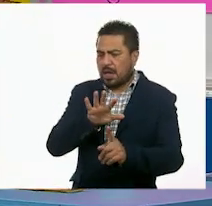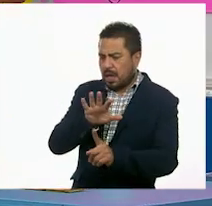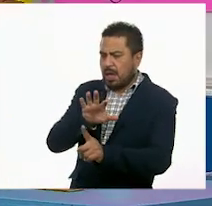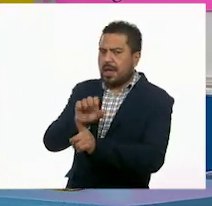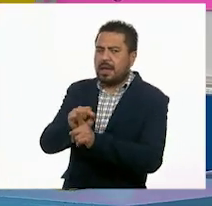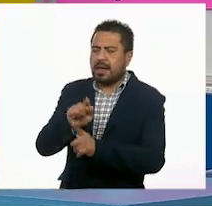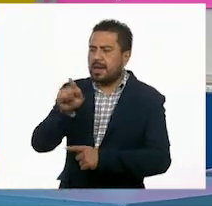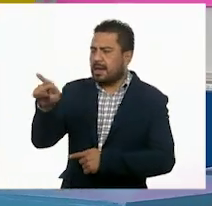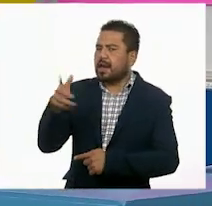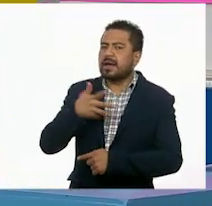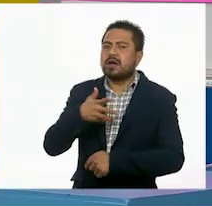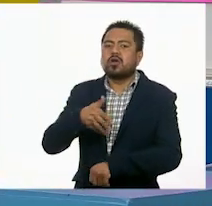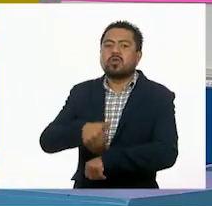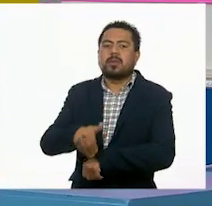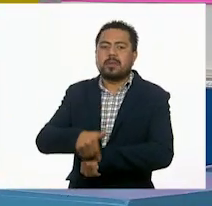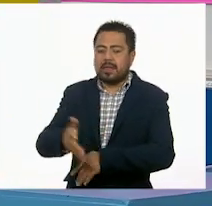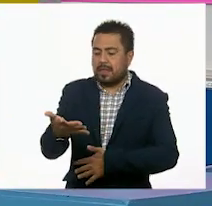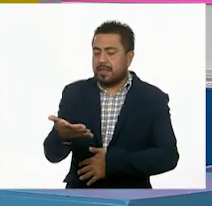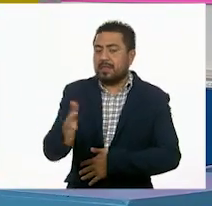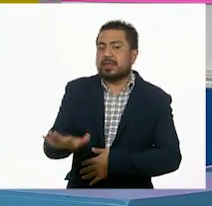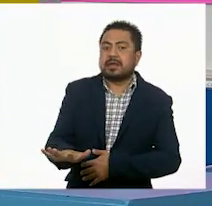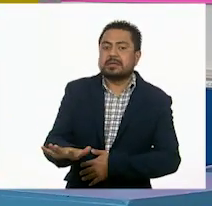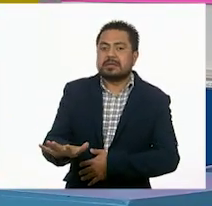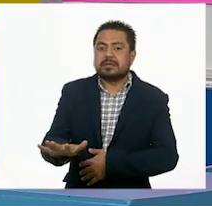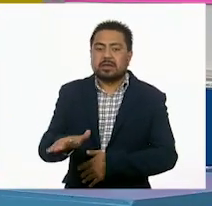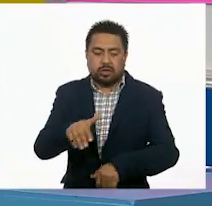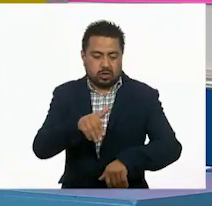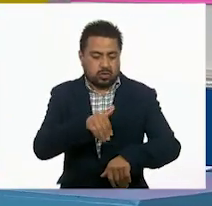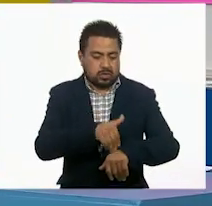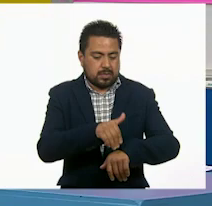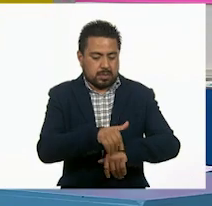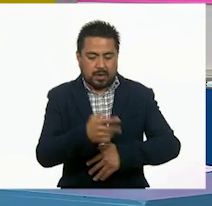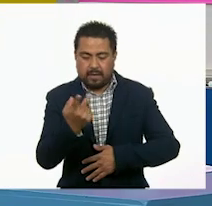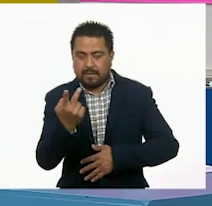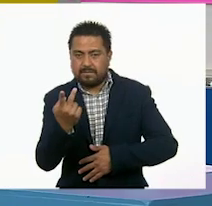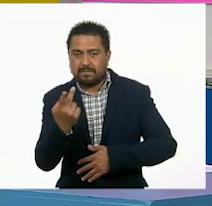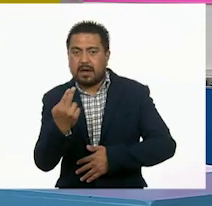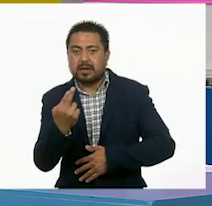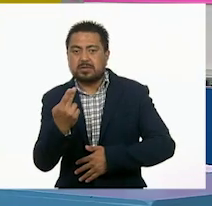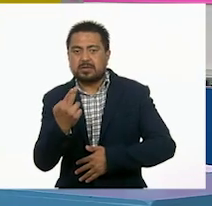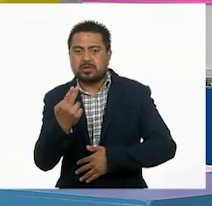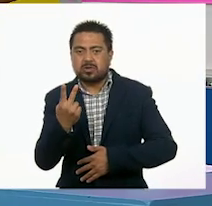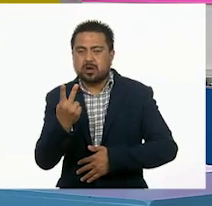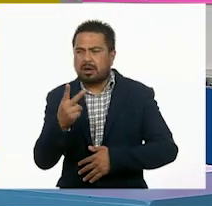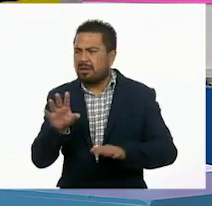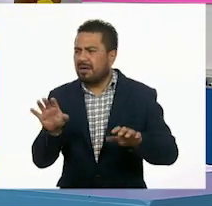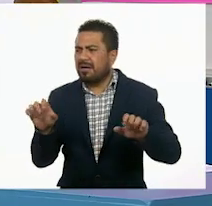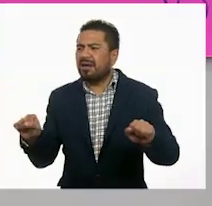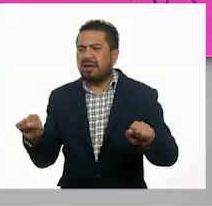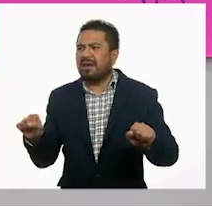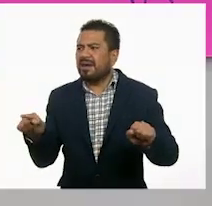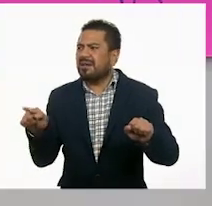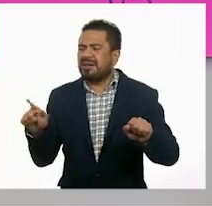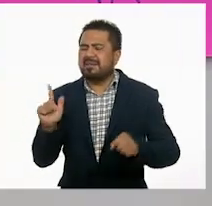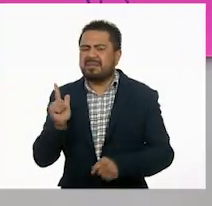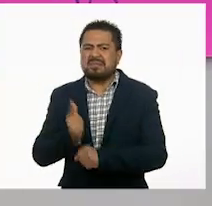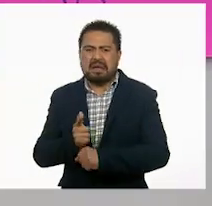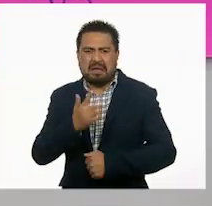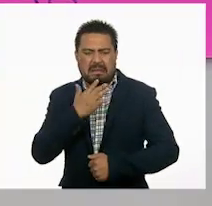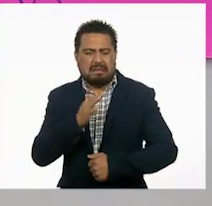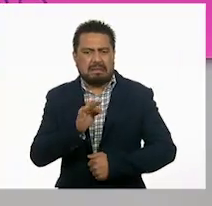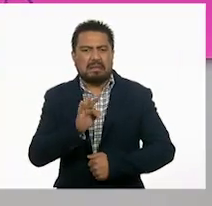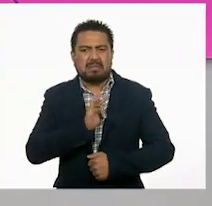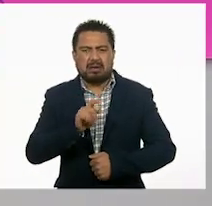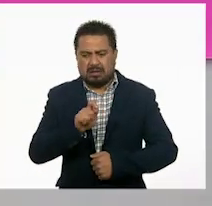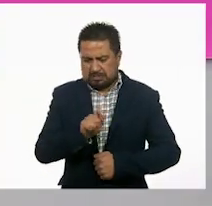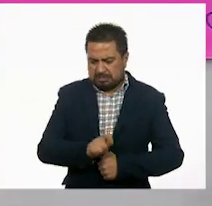lo tenemos ahí, el número 10. Y el número 25. Creo que están perfectamente señalados. Si me hace favor de encerrarlos